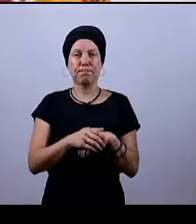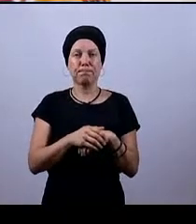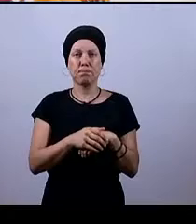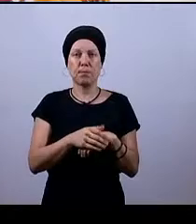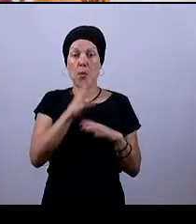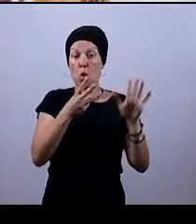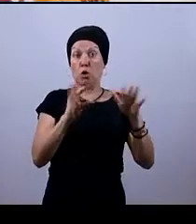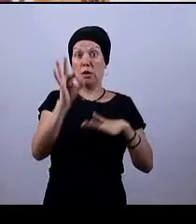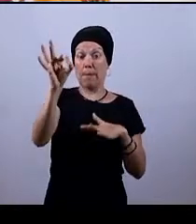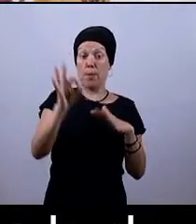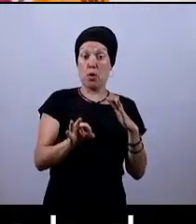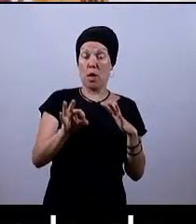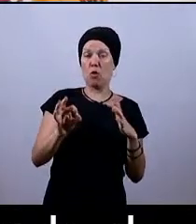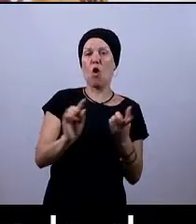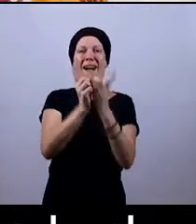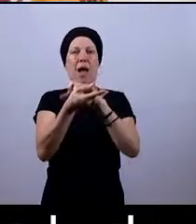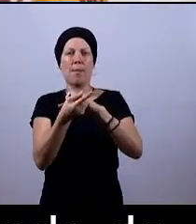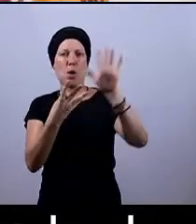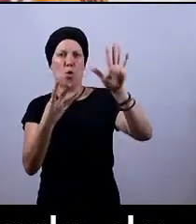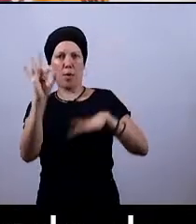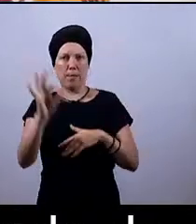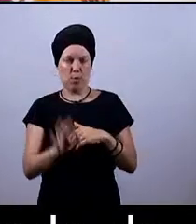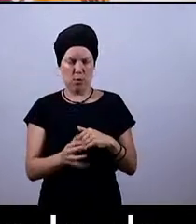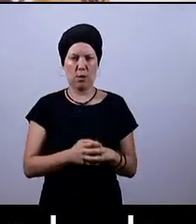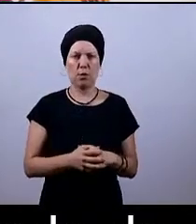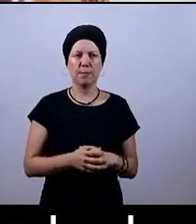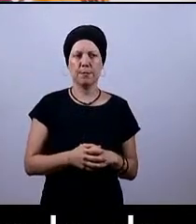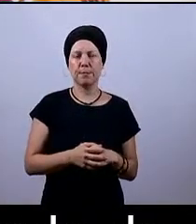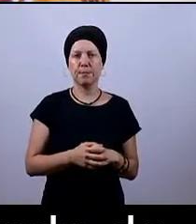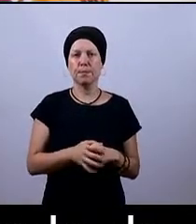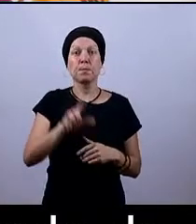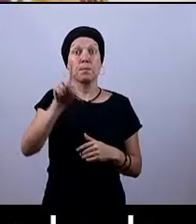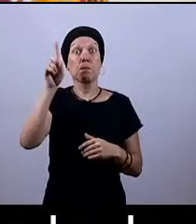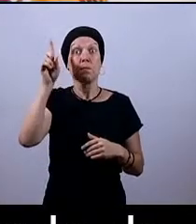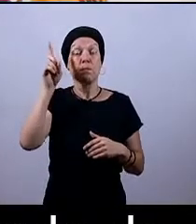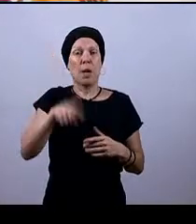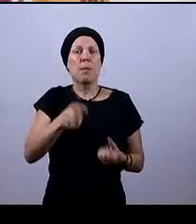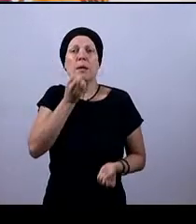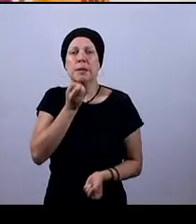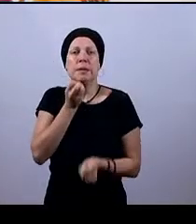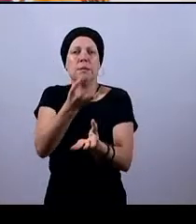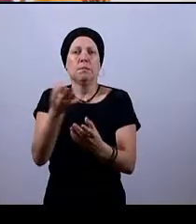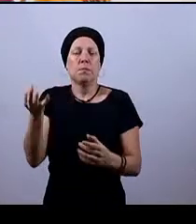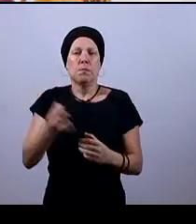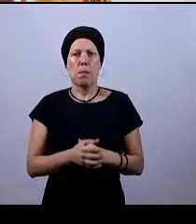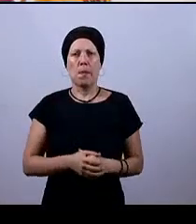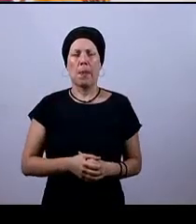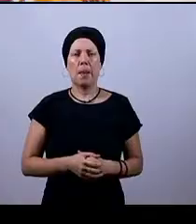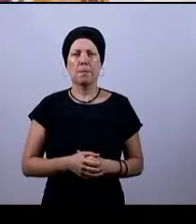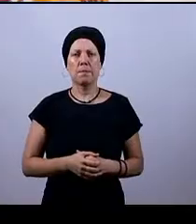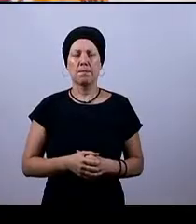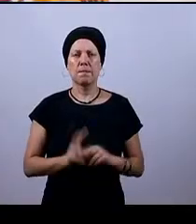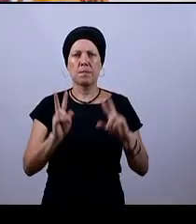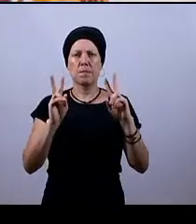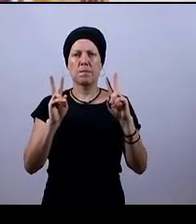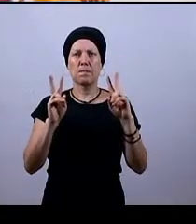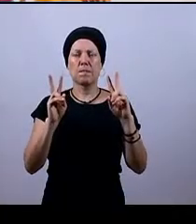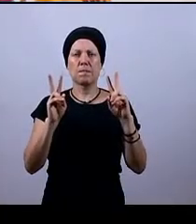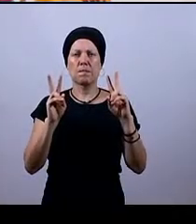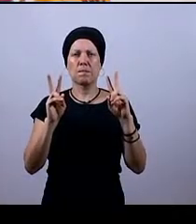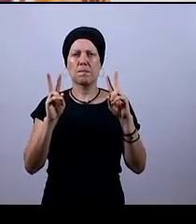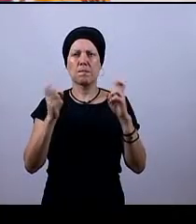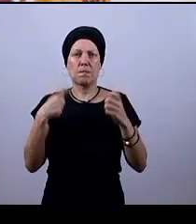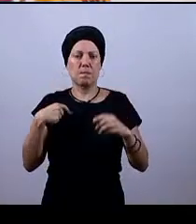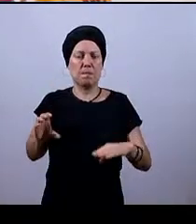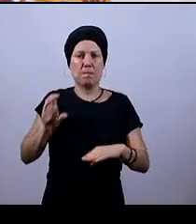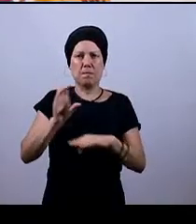ese 80% al 90%. También queremos informarles que en materia educativa tenemos